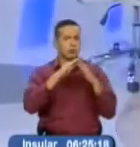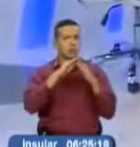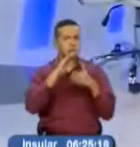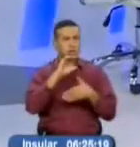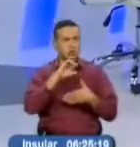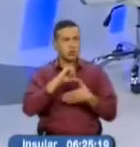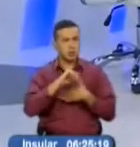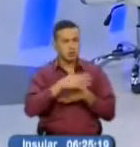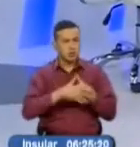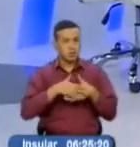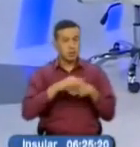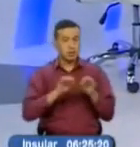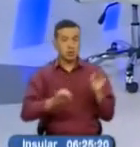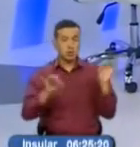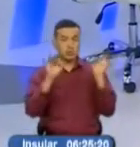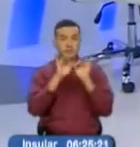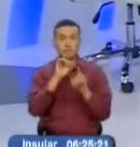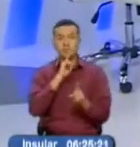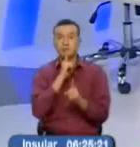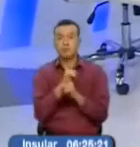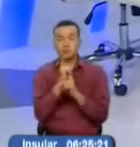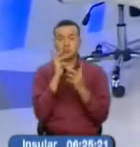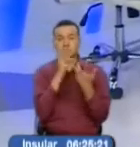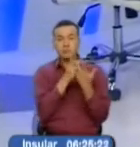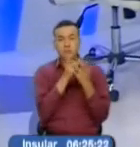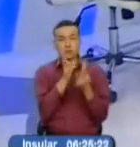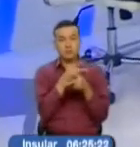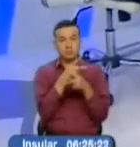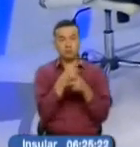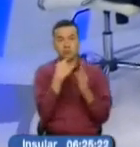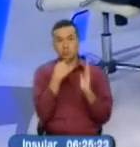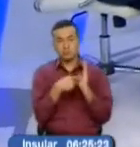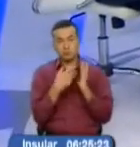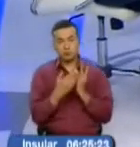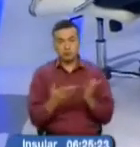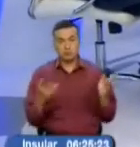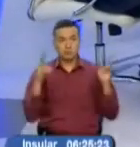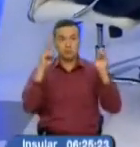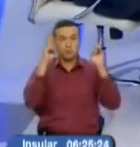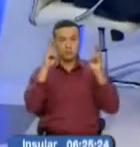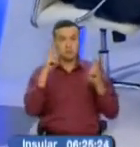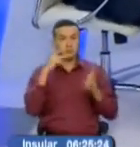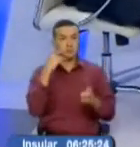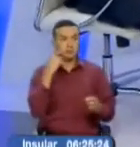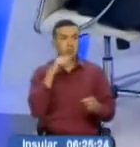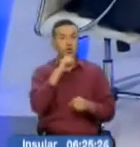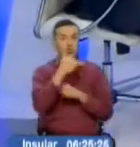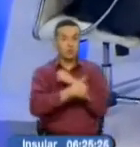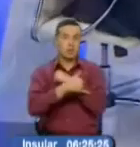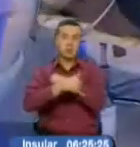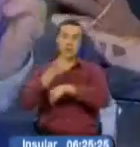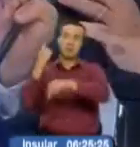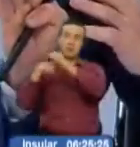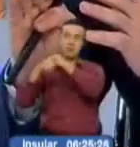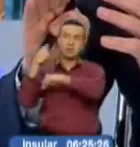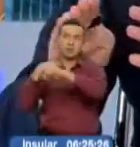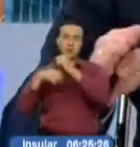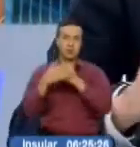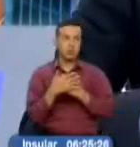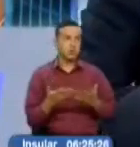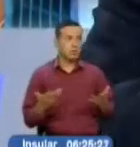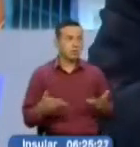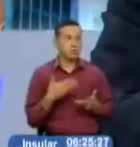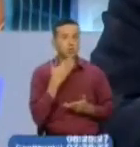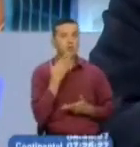puede ser un puente importante dentro de los encadenamientos es decir hay temas que nosotros podemos exportar de forma directa y hay temas que